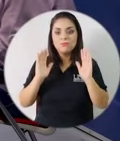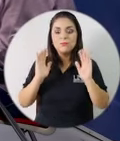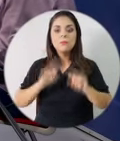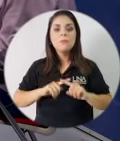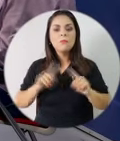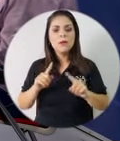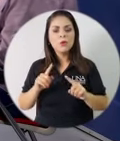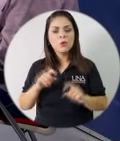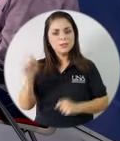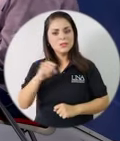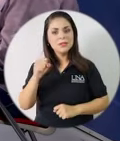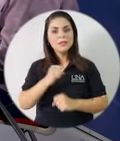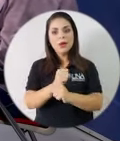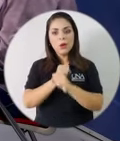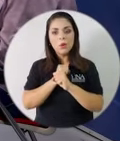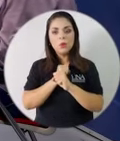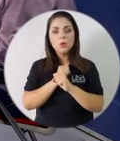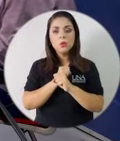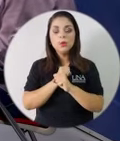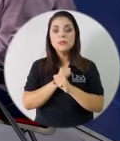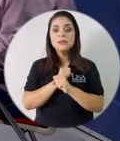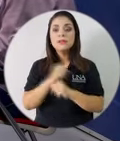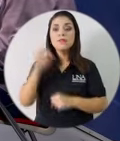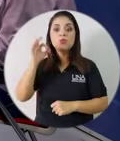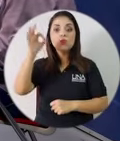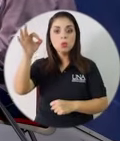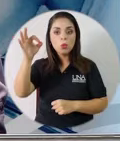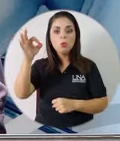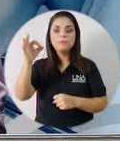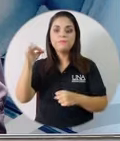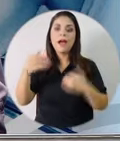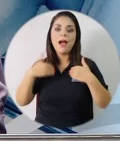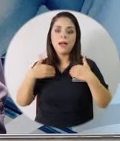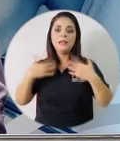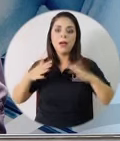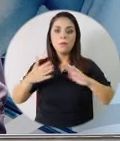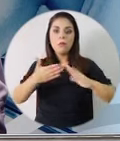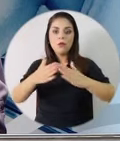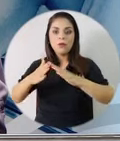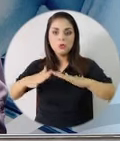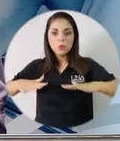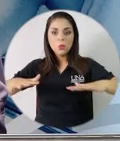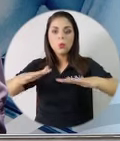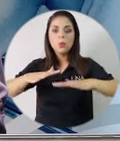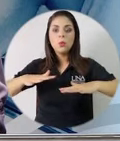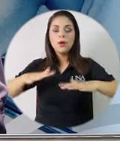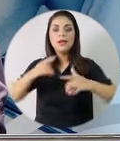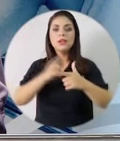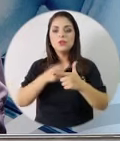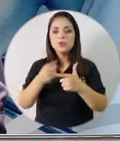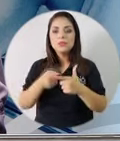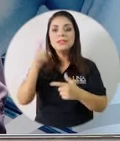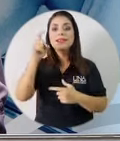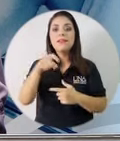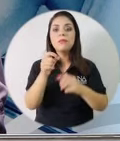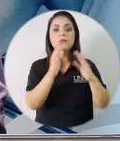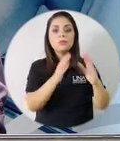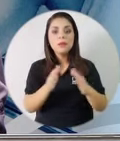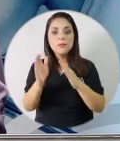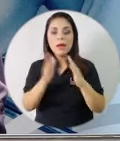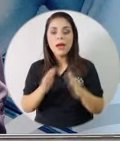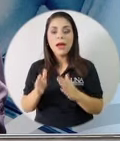podemos estar seguros es de que eso lo vamos a hacer con nuestra población. Y en ese sentido, la preparación, los recursos,